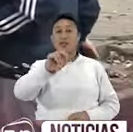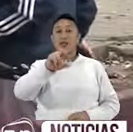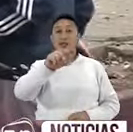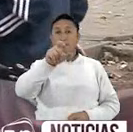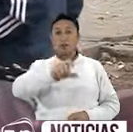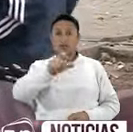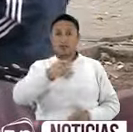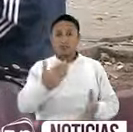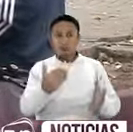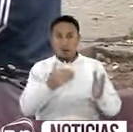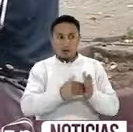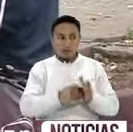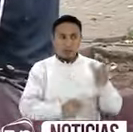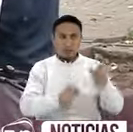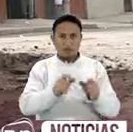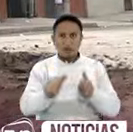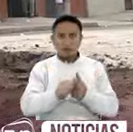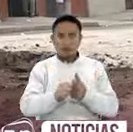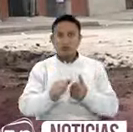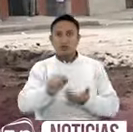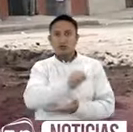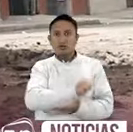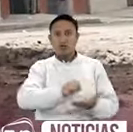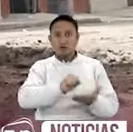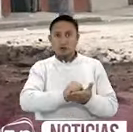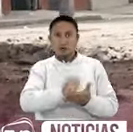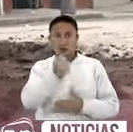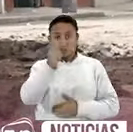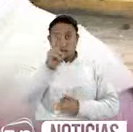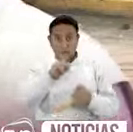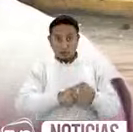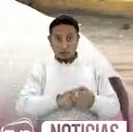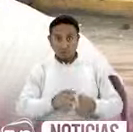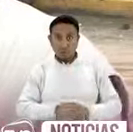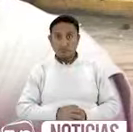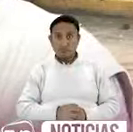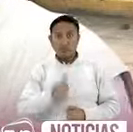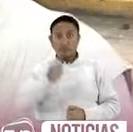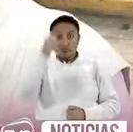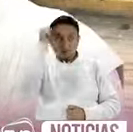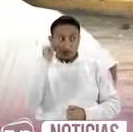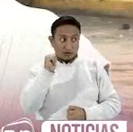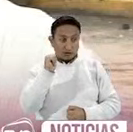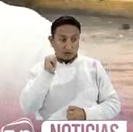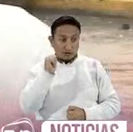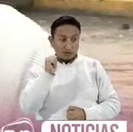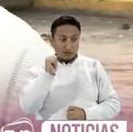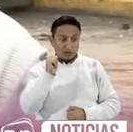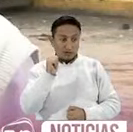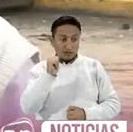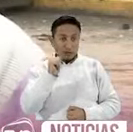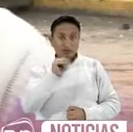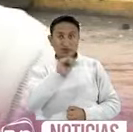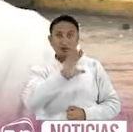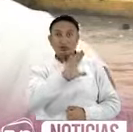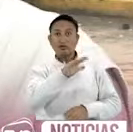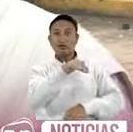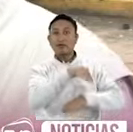alerta nuevamente a los moradores de Solanda en el sur de Quito. Ayer nomás a las 5 de la